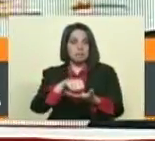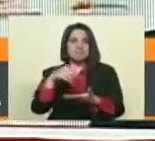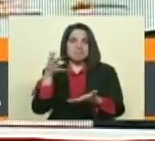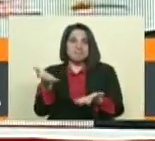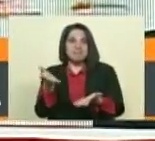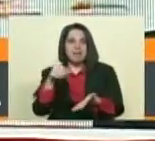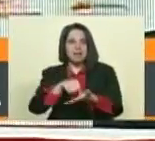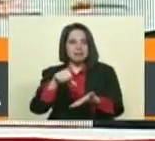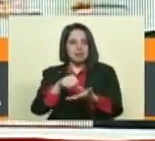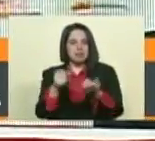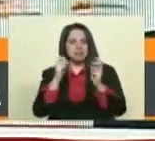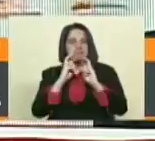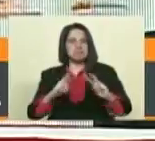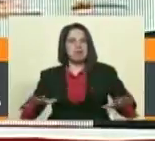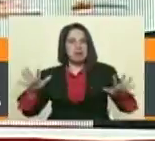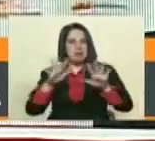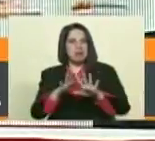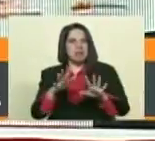descomposición.